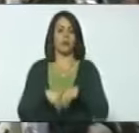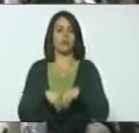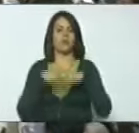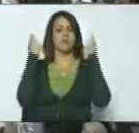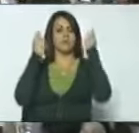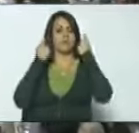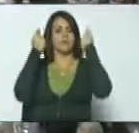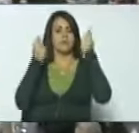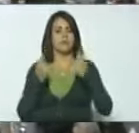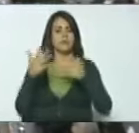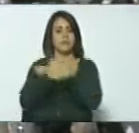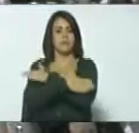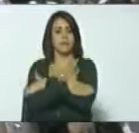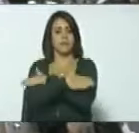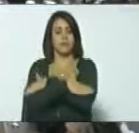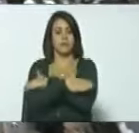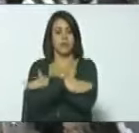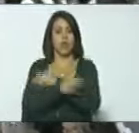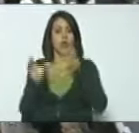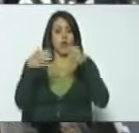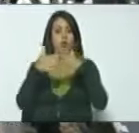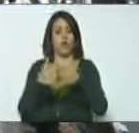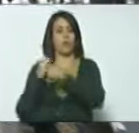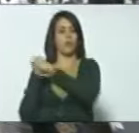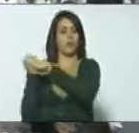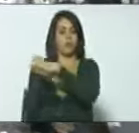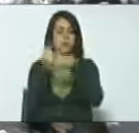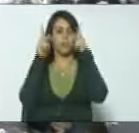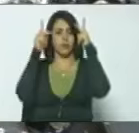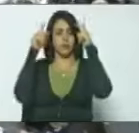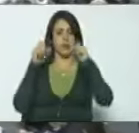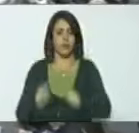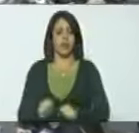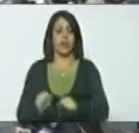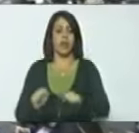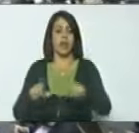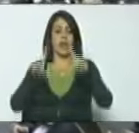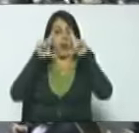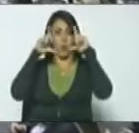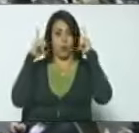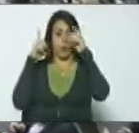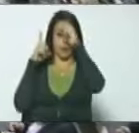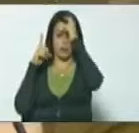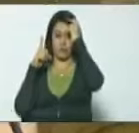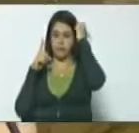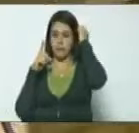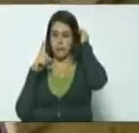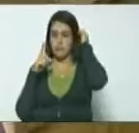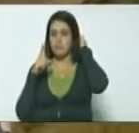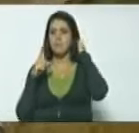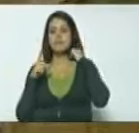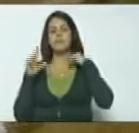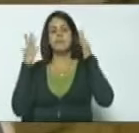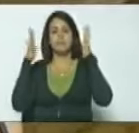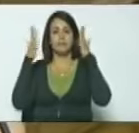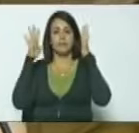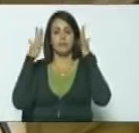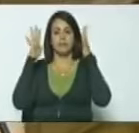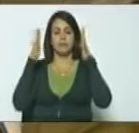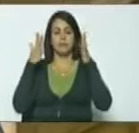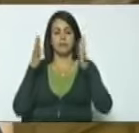en celebración y felicitación al equipo de béisbol profesional Los Tiburones de La Guaira.